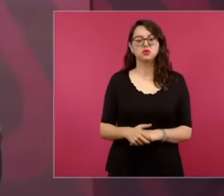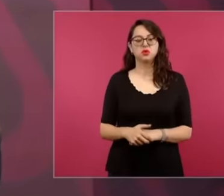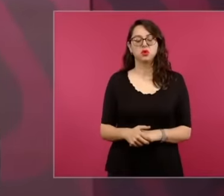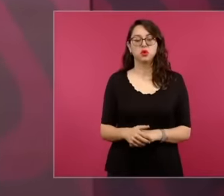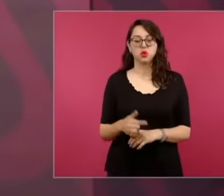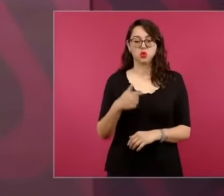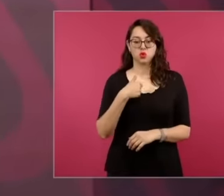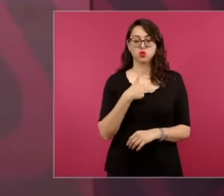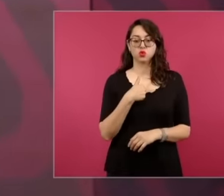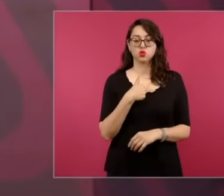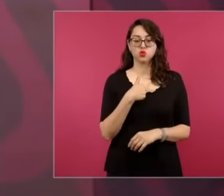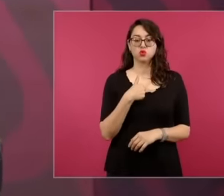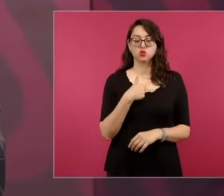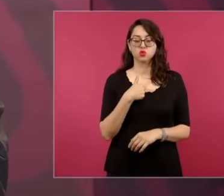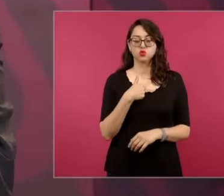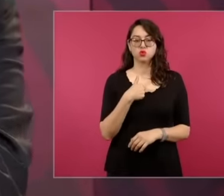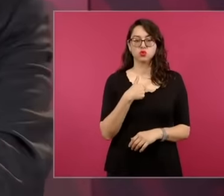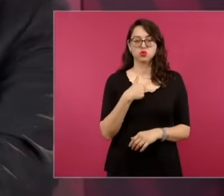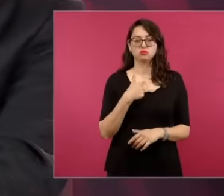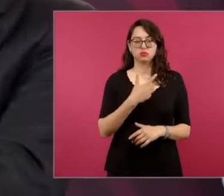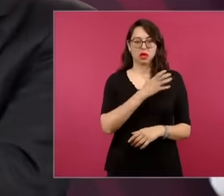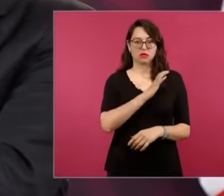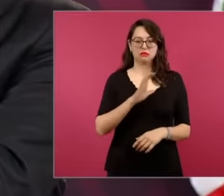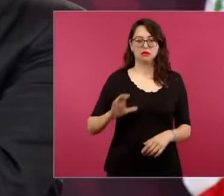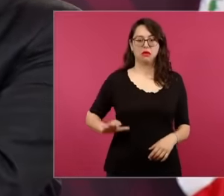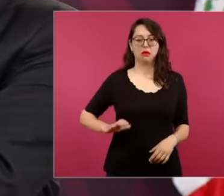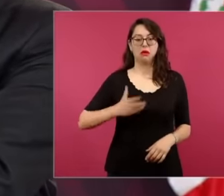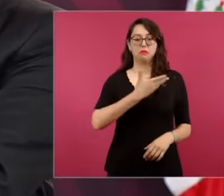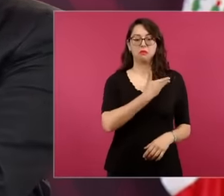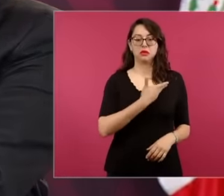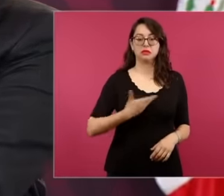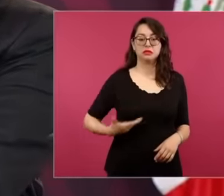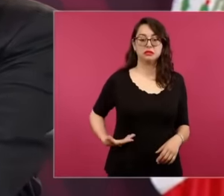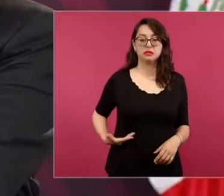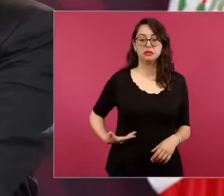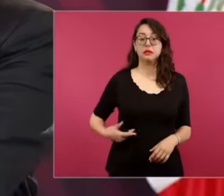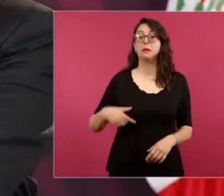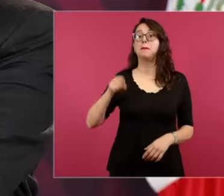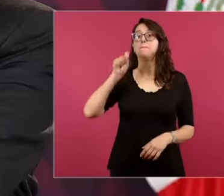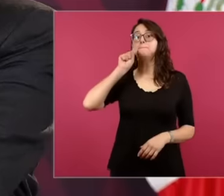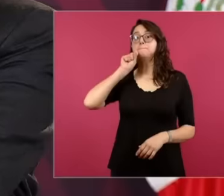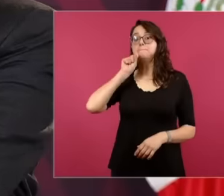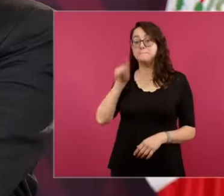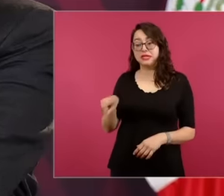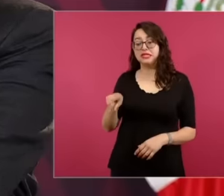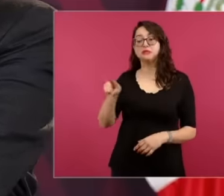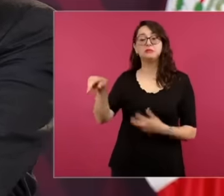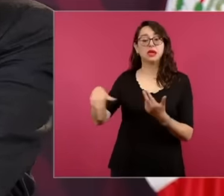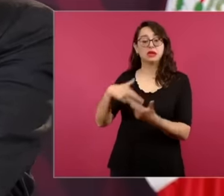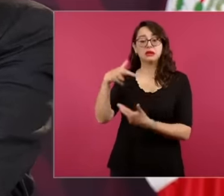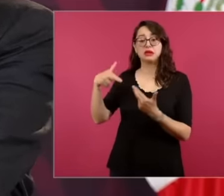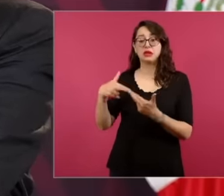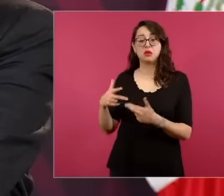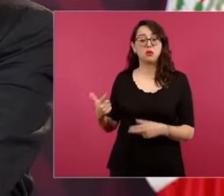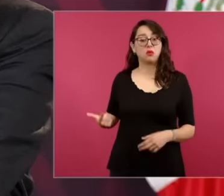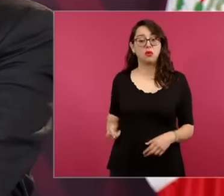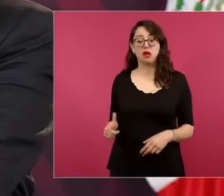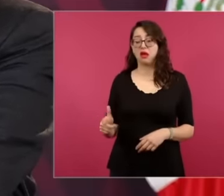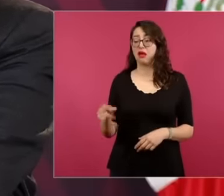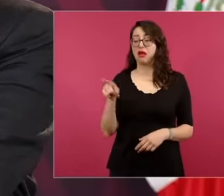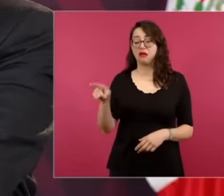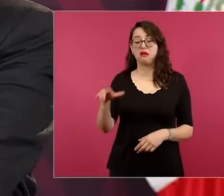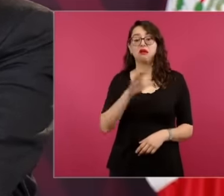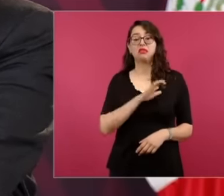de esa región, de Celaya, un candidato, y en plena campaña también